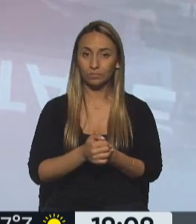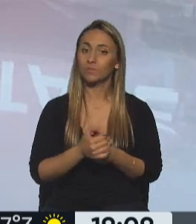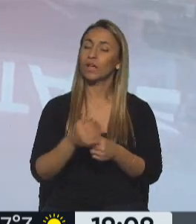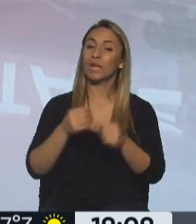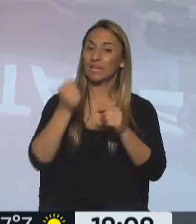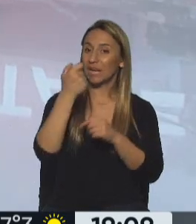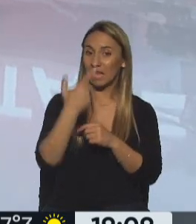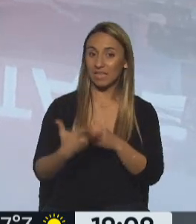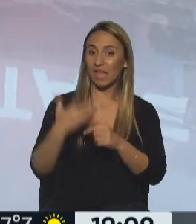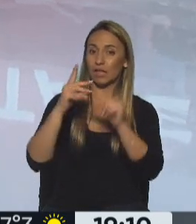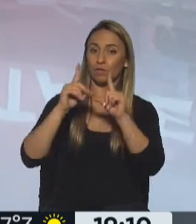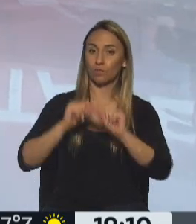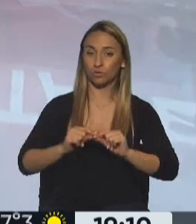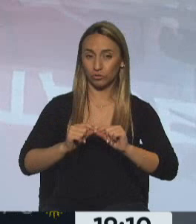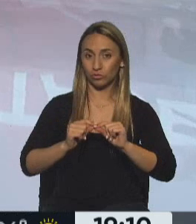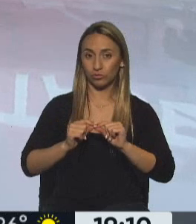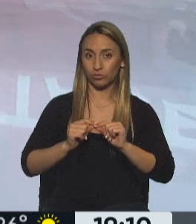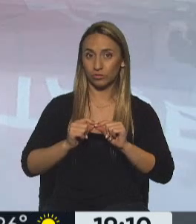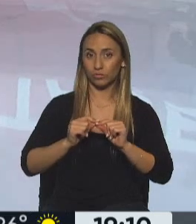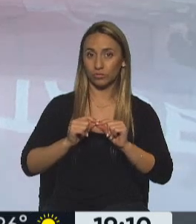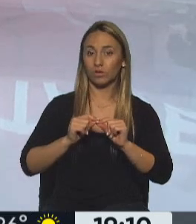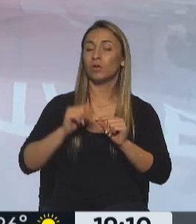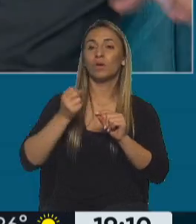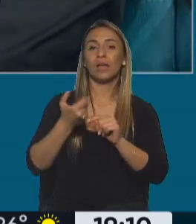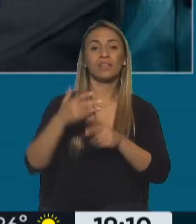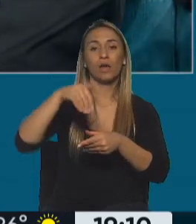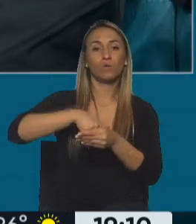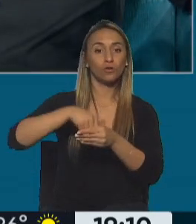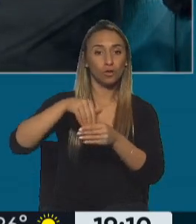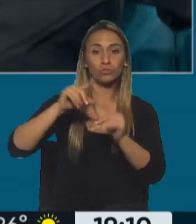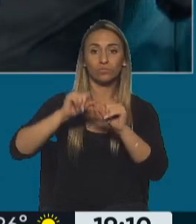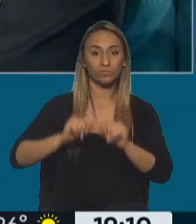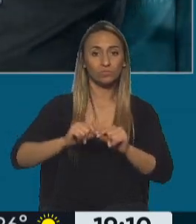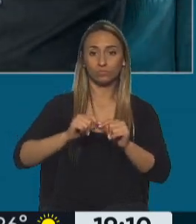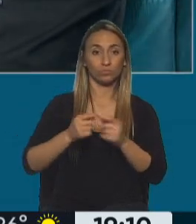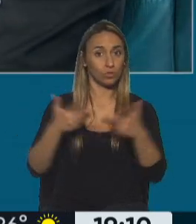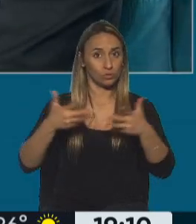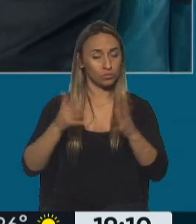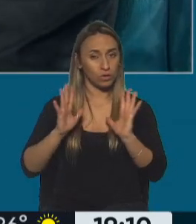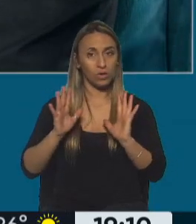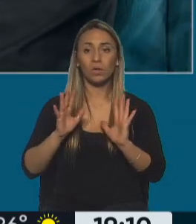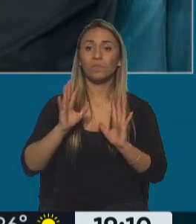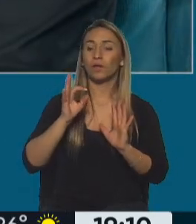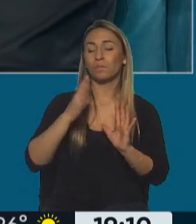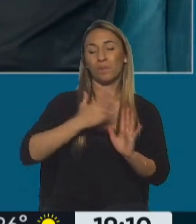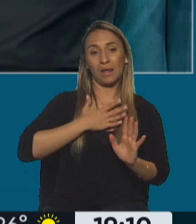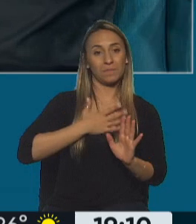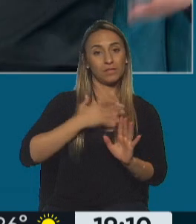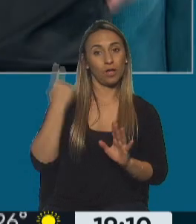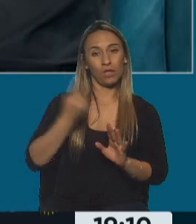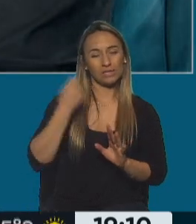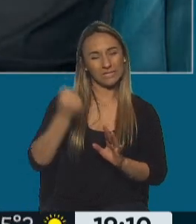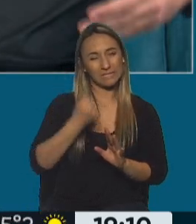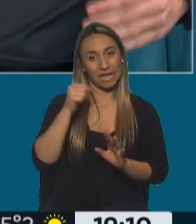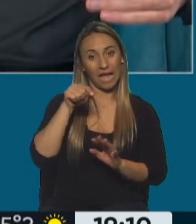con los anteriores niveles de participación. Me parece que una de las apelaciones va a estar a ese voto blando,